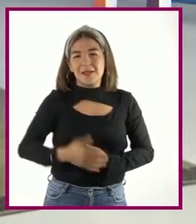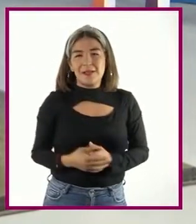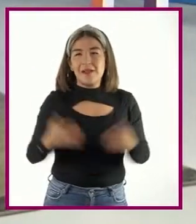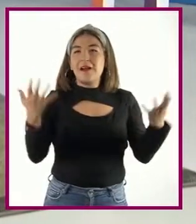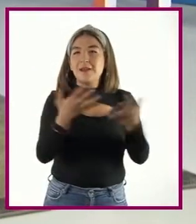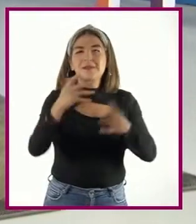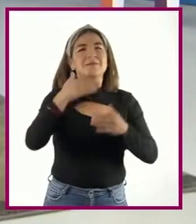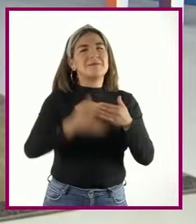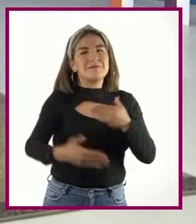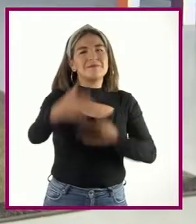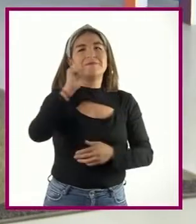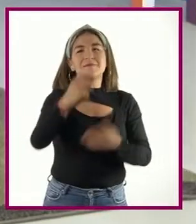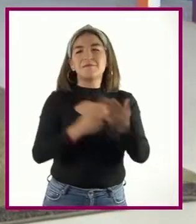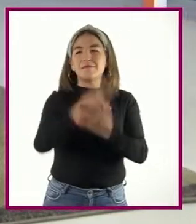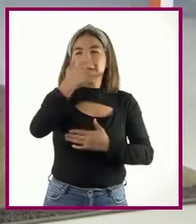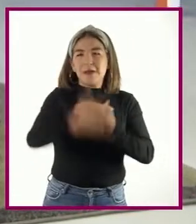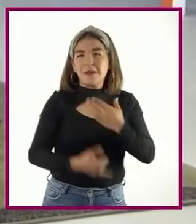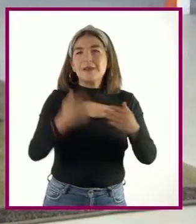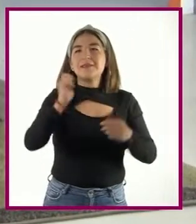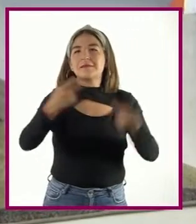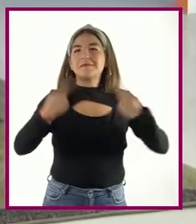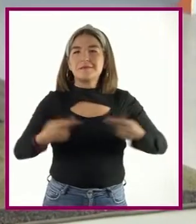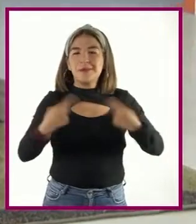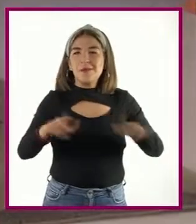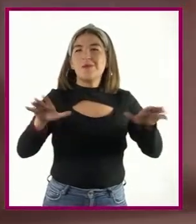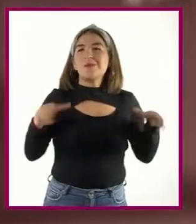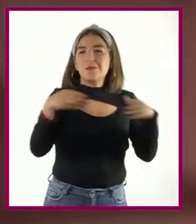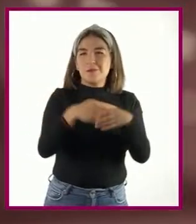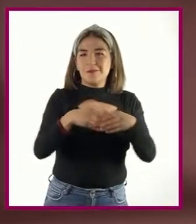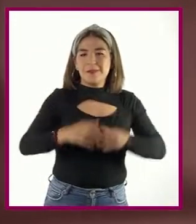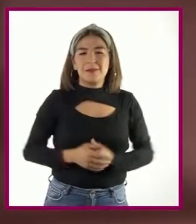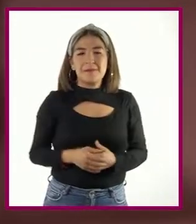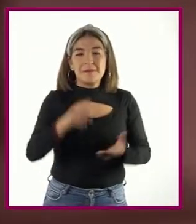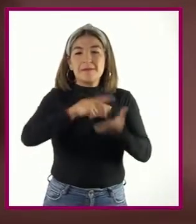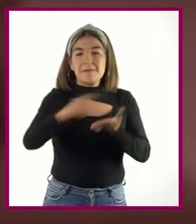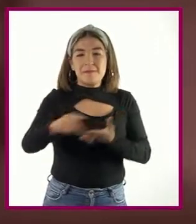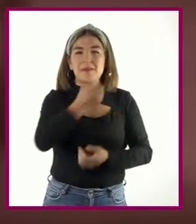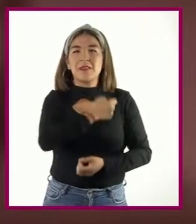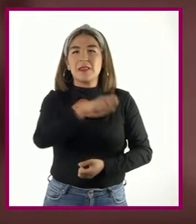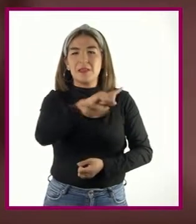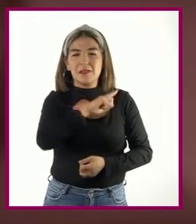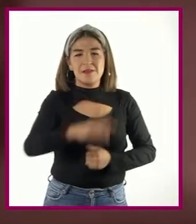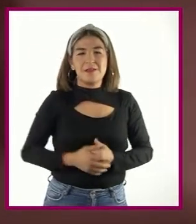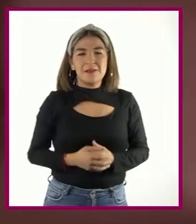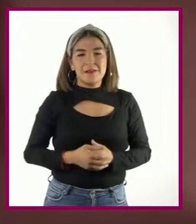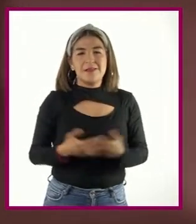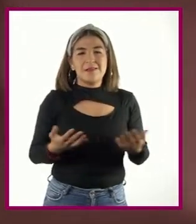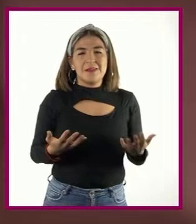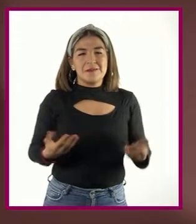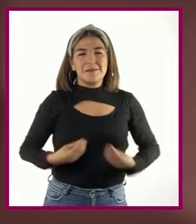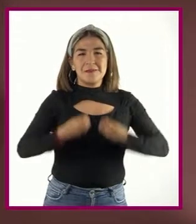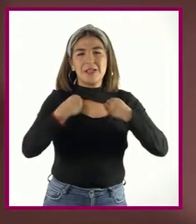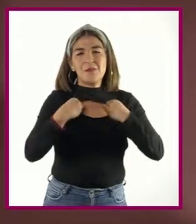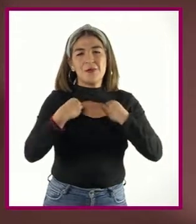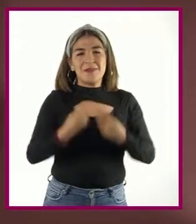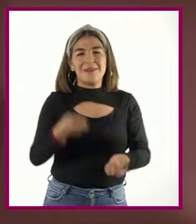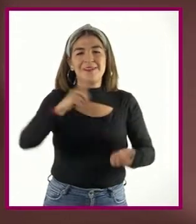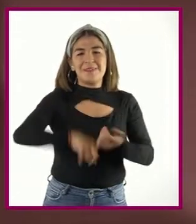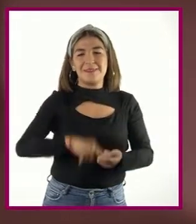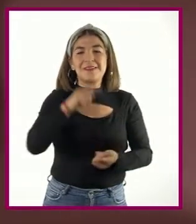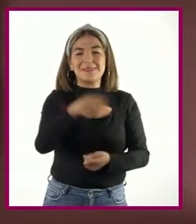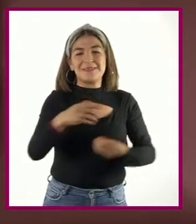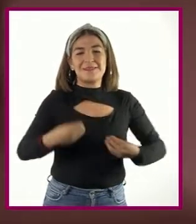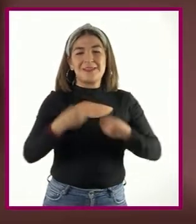llevando adelante proyectos como personas y comunidades. Derecho a la salud, a tener una vida libre de violencia, a